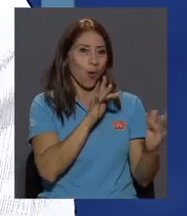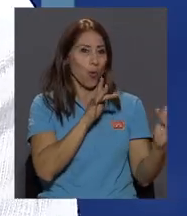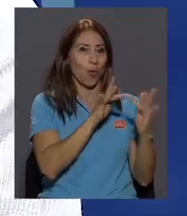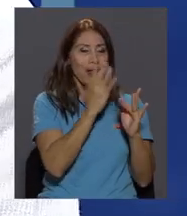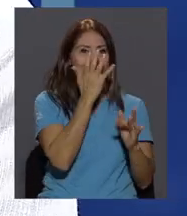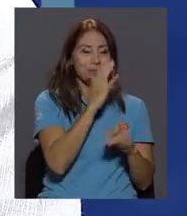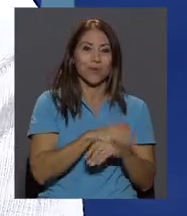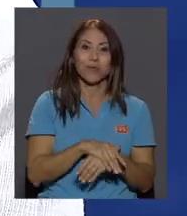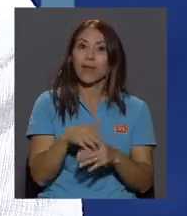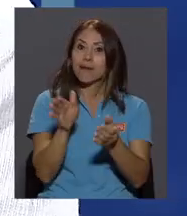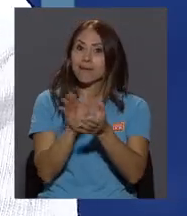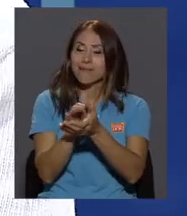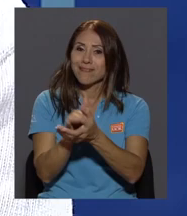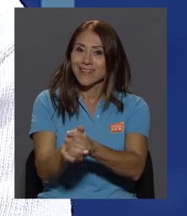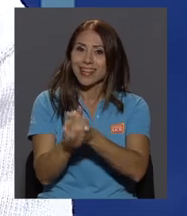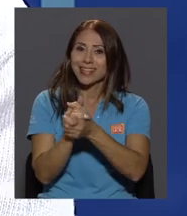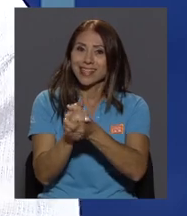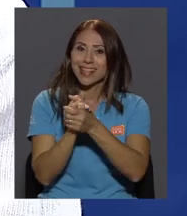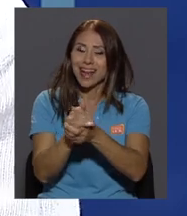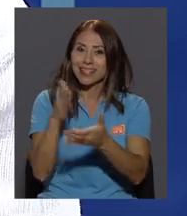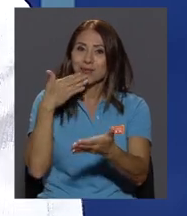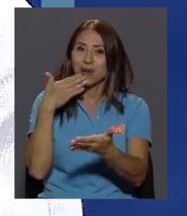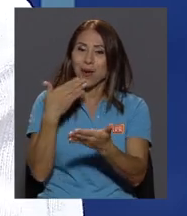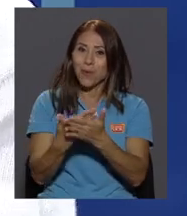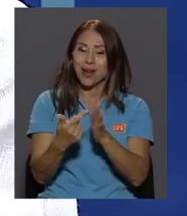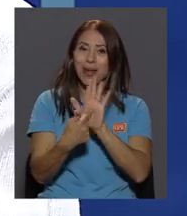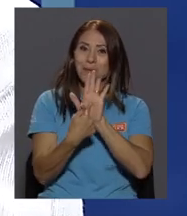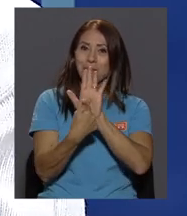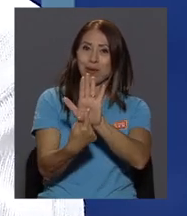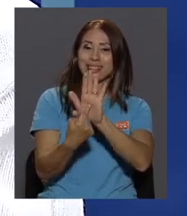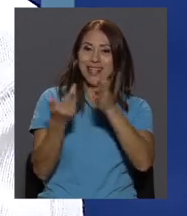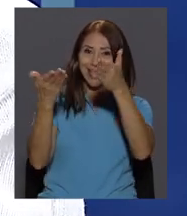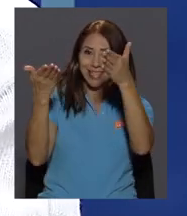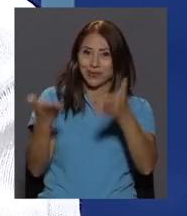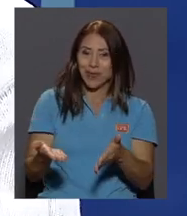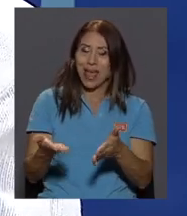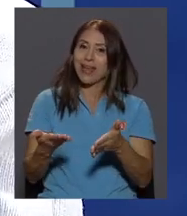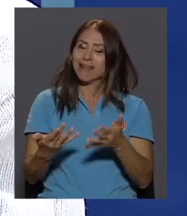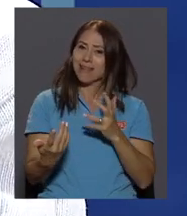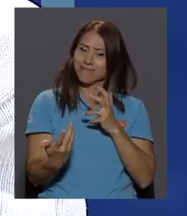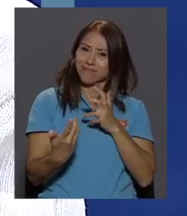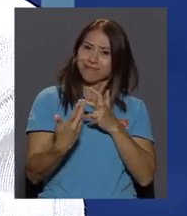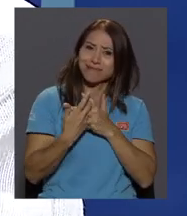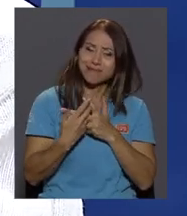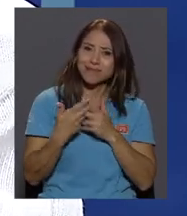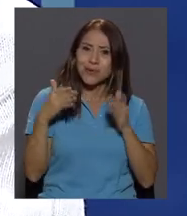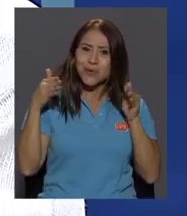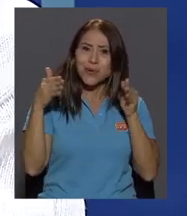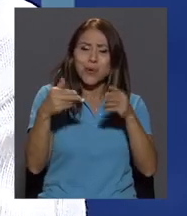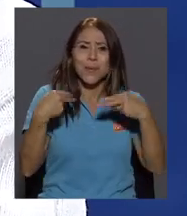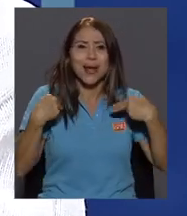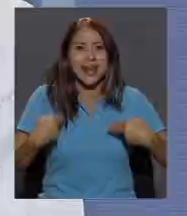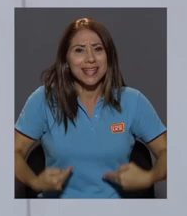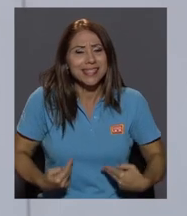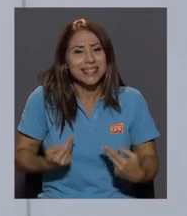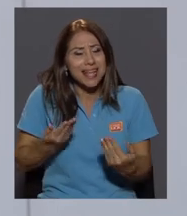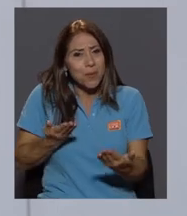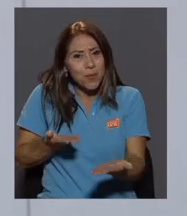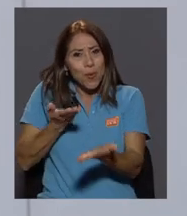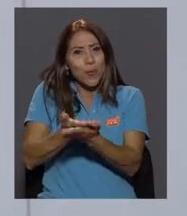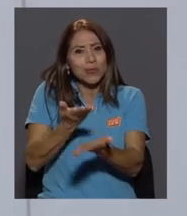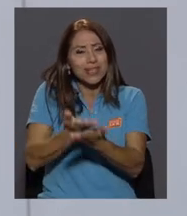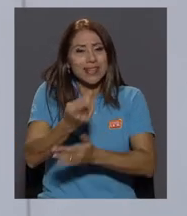pues felicitarte eso es una buena muestra de ese estudiante carismático o humanista pro